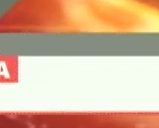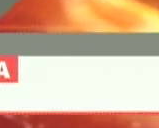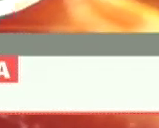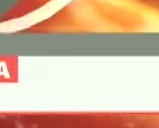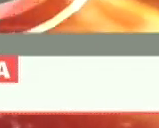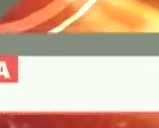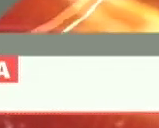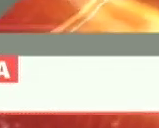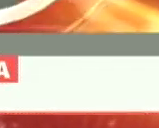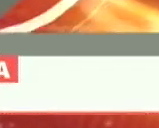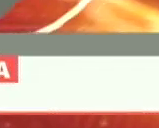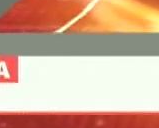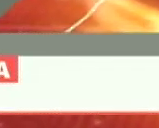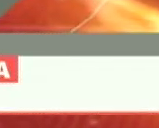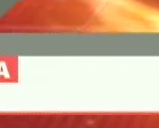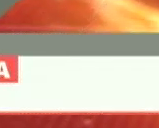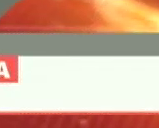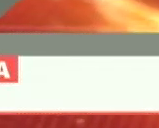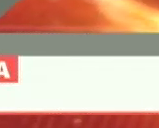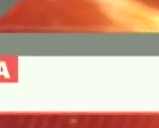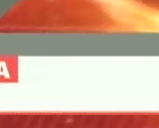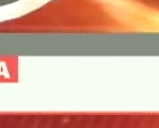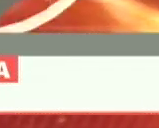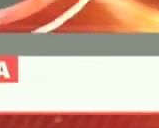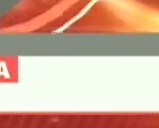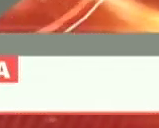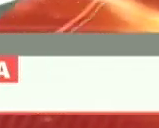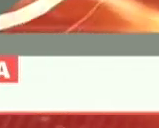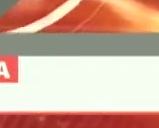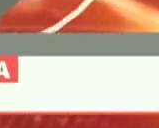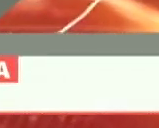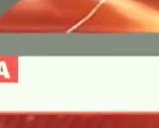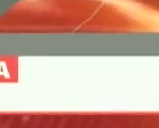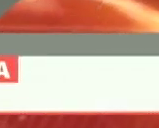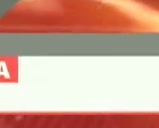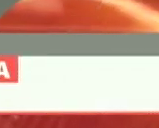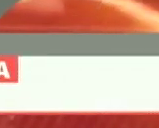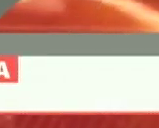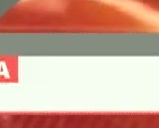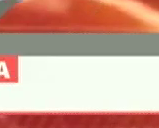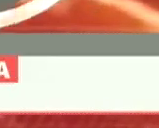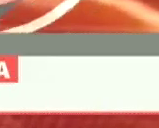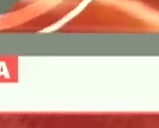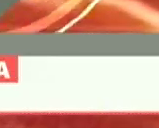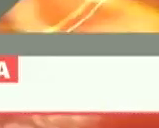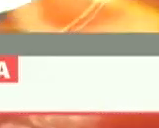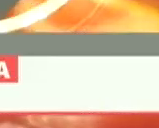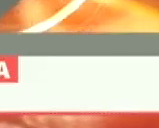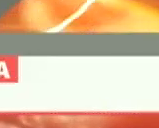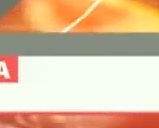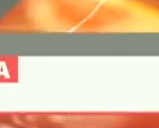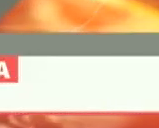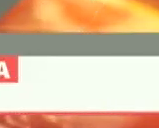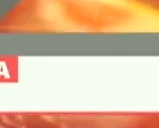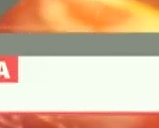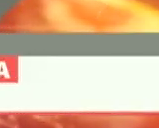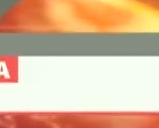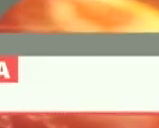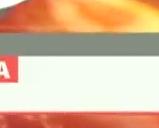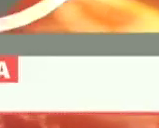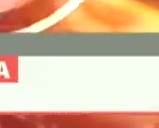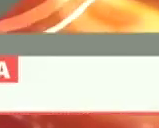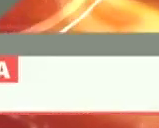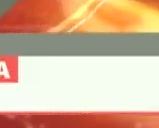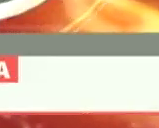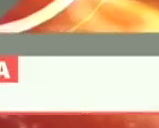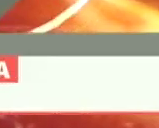productivos, con una siembra de hortalizas y otras. Existen en el territorio 3 BEPEDI,